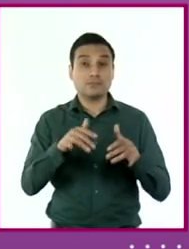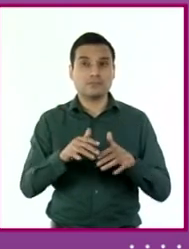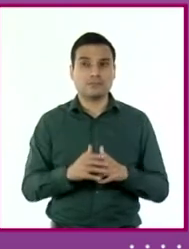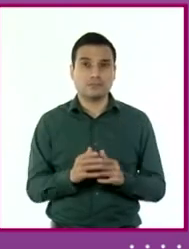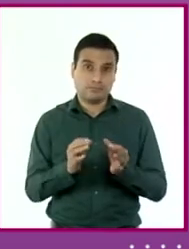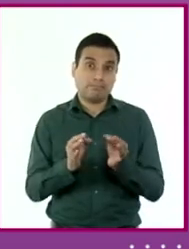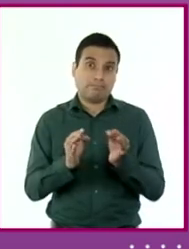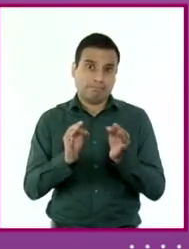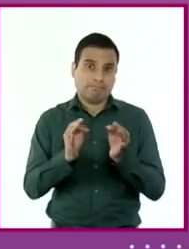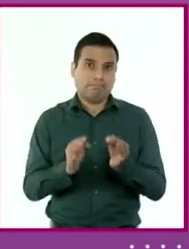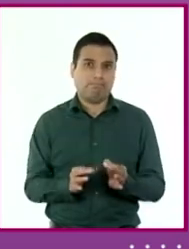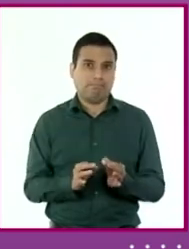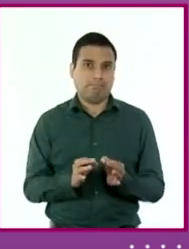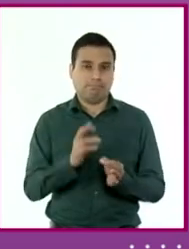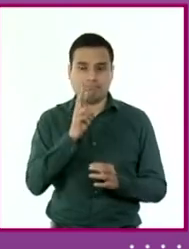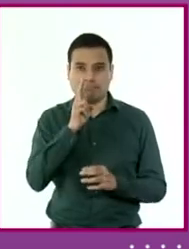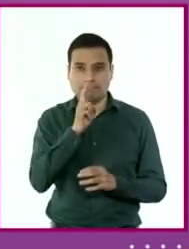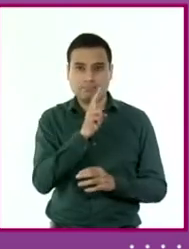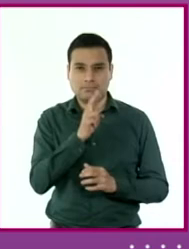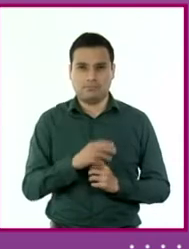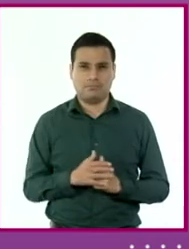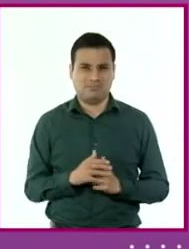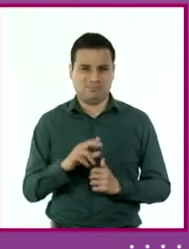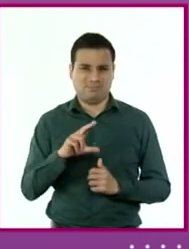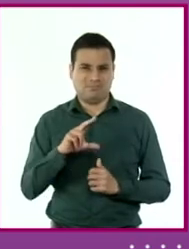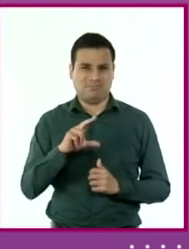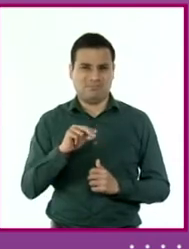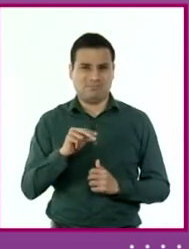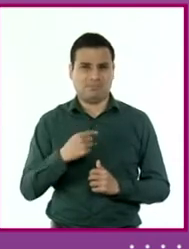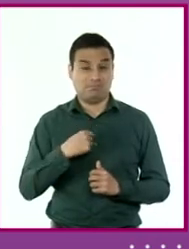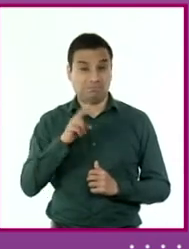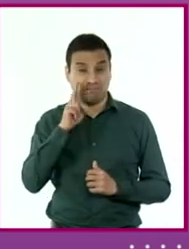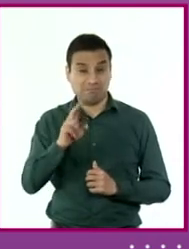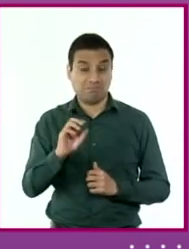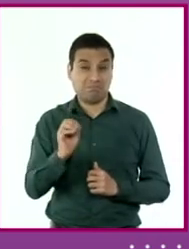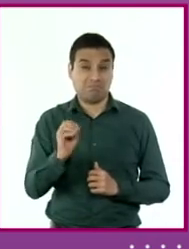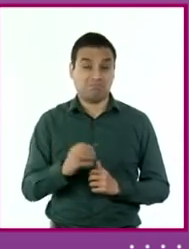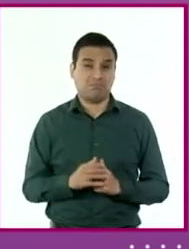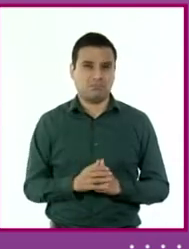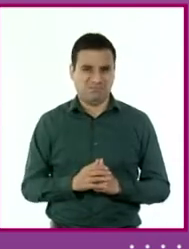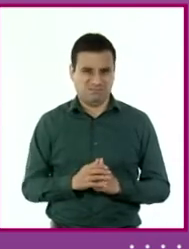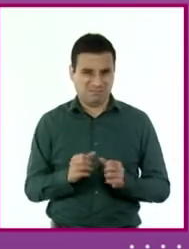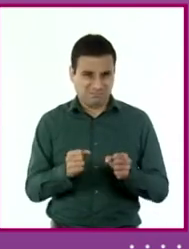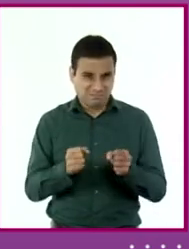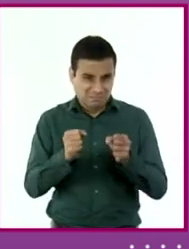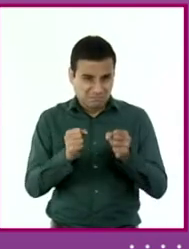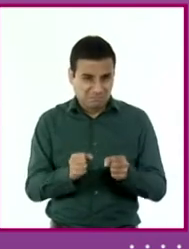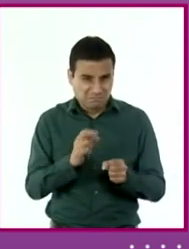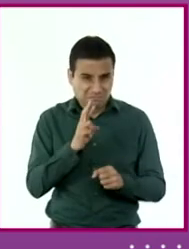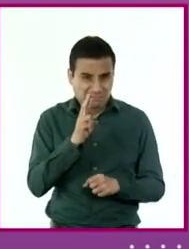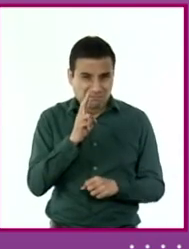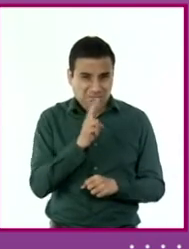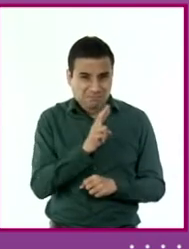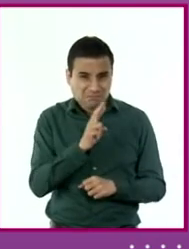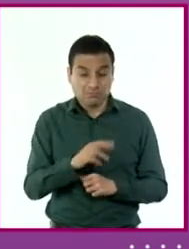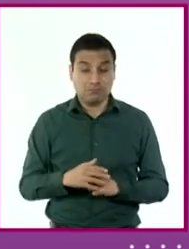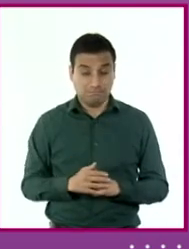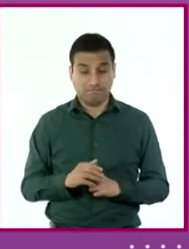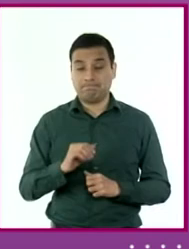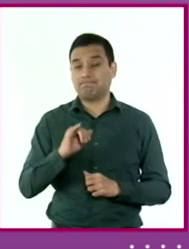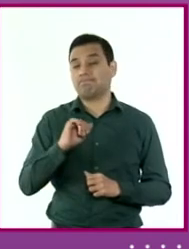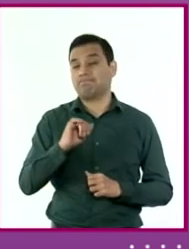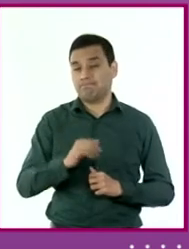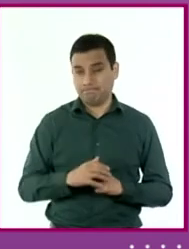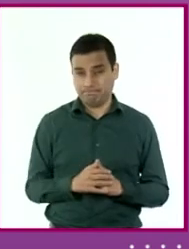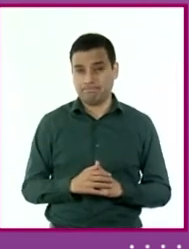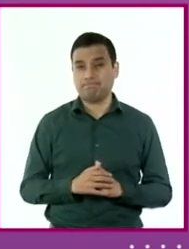de Leningrado. No, no los he visto. ¿Pero estás segura que son de Leningrado? Sí, maestra. En